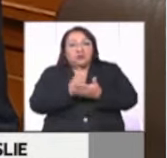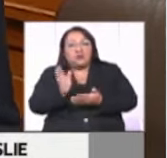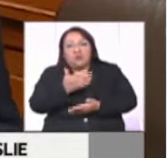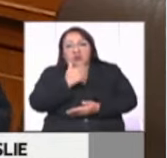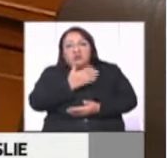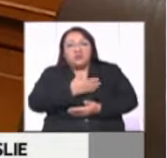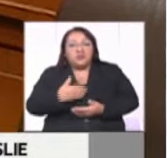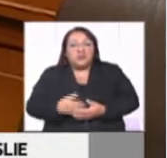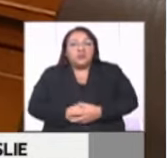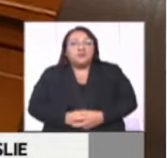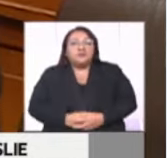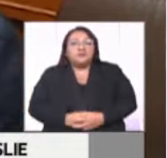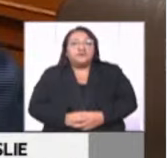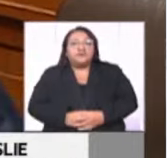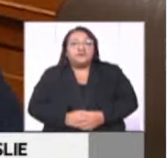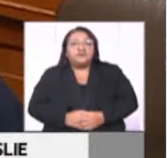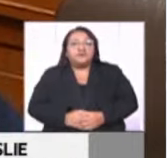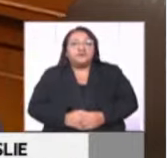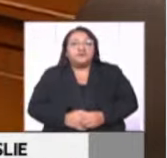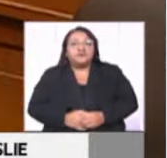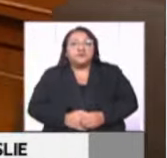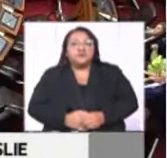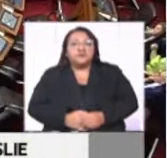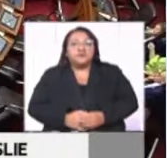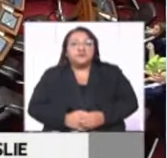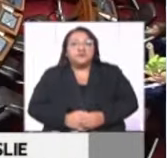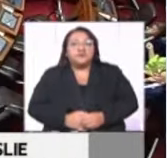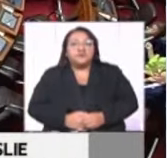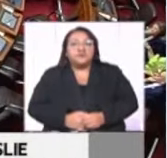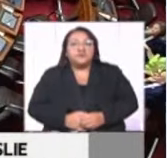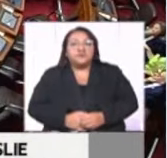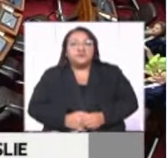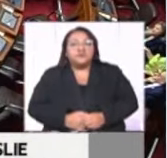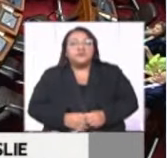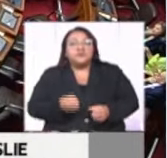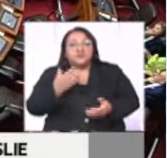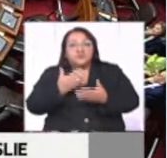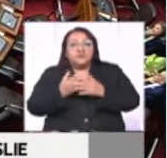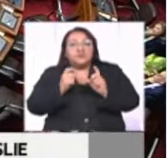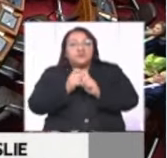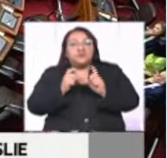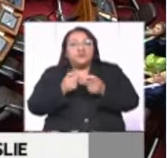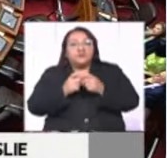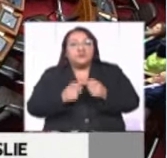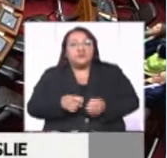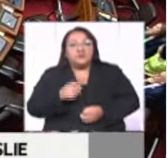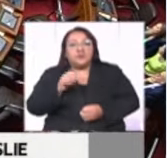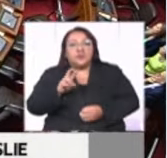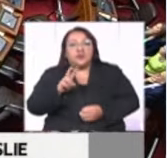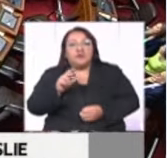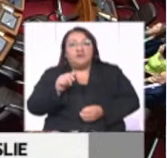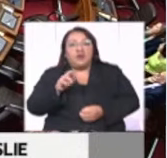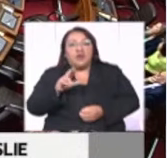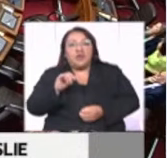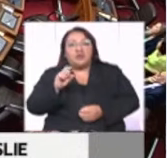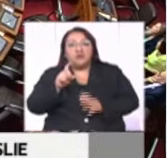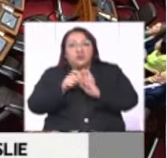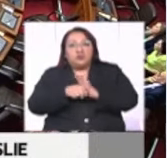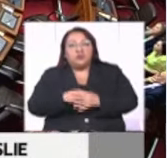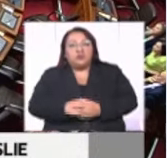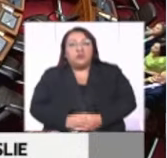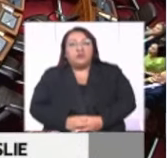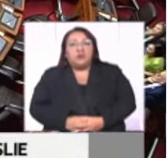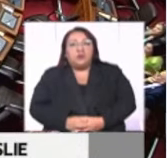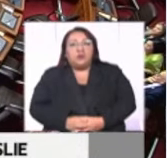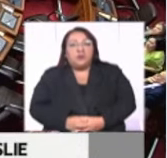Muchas gracias. Gracias, congresista. Tiene el uso de la palabra el congresista Elías Varas por